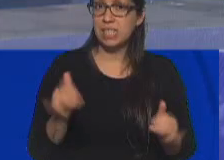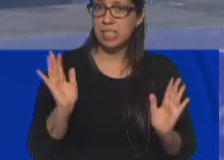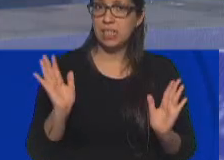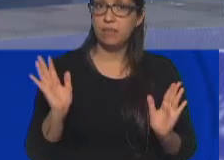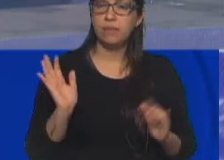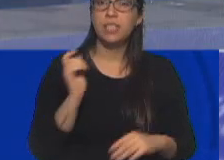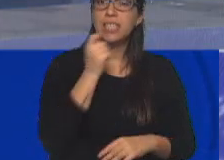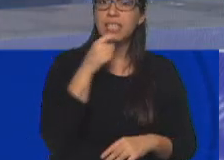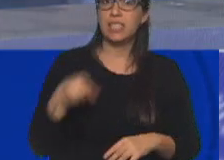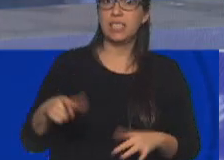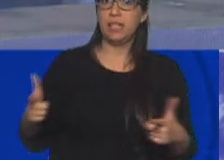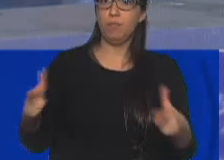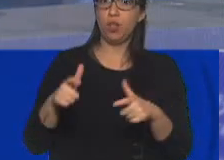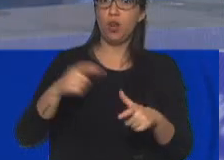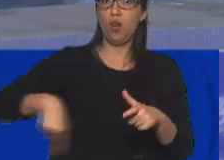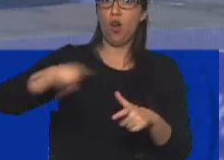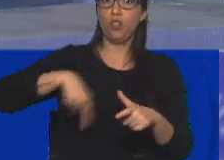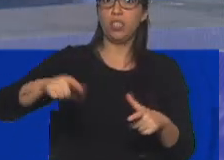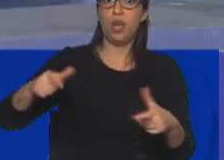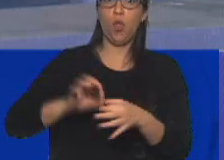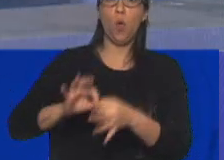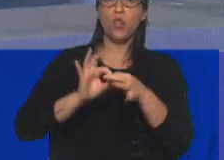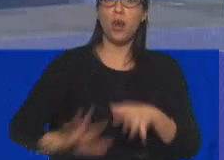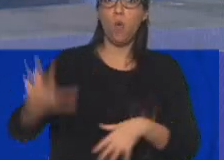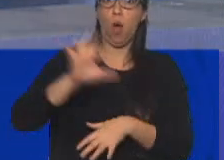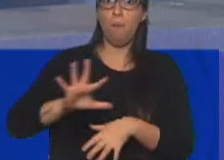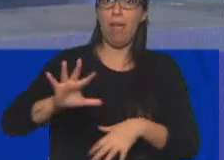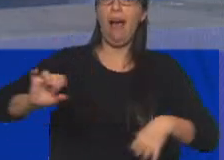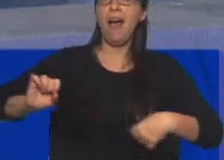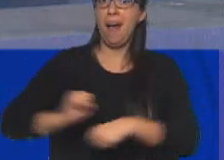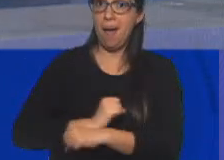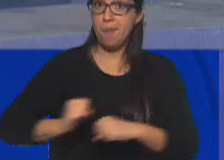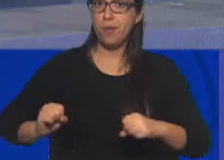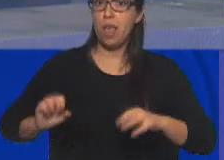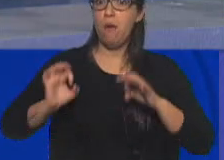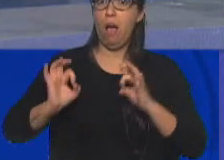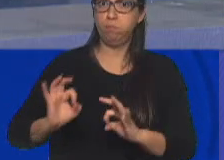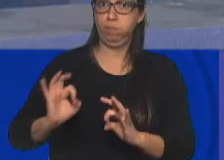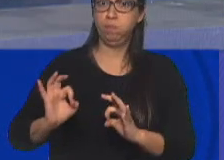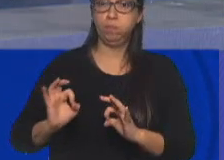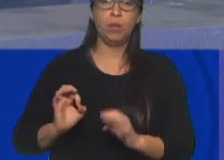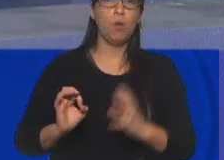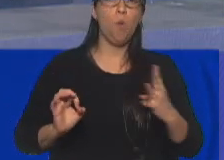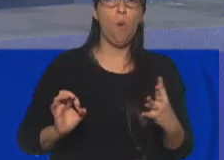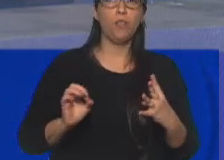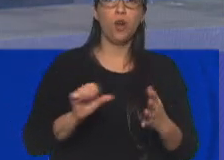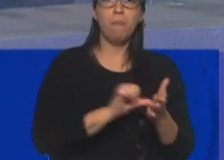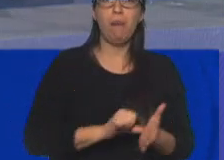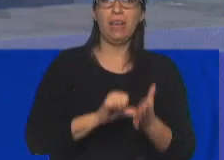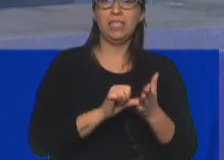pasa el Consejo de la Unión, si pasa esa posibilidad de bloqueo por parte de 4 estados que tengan que